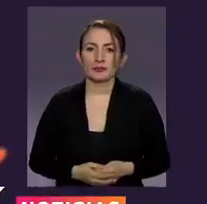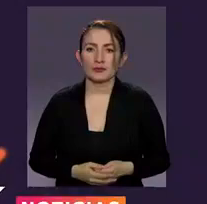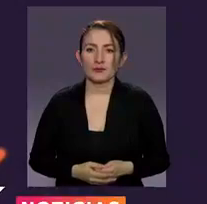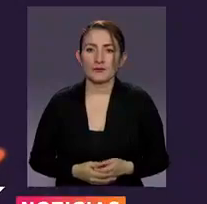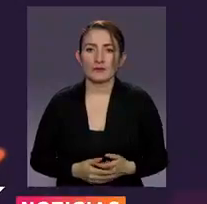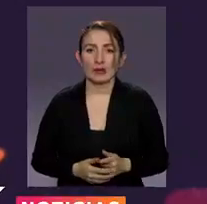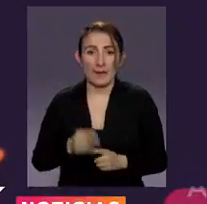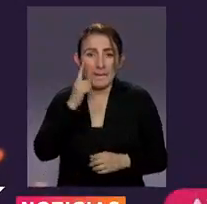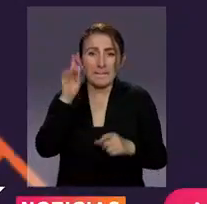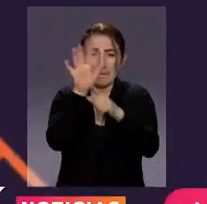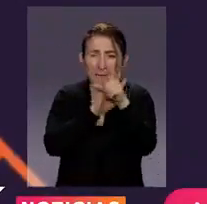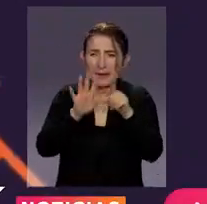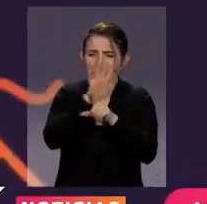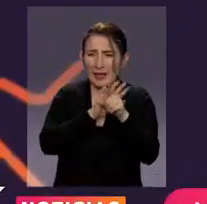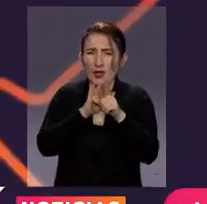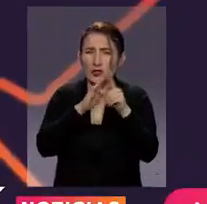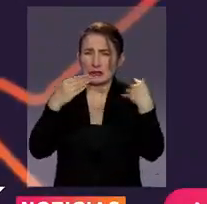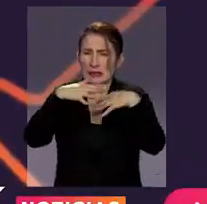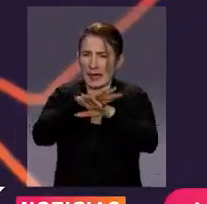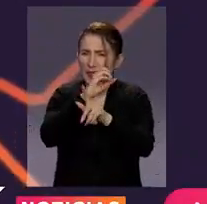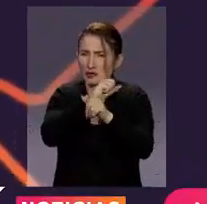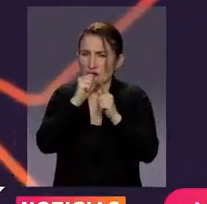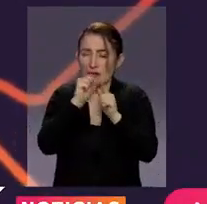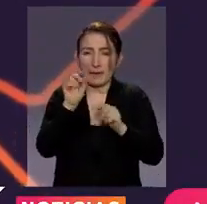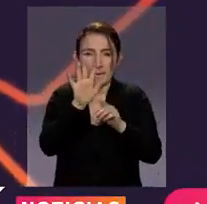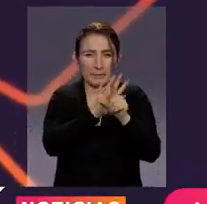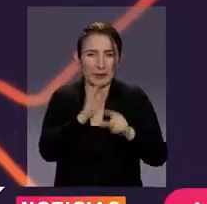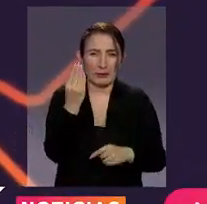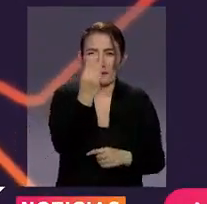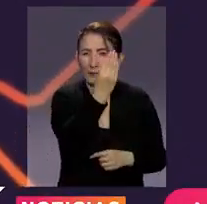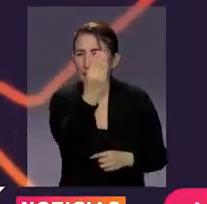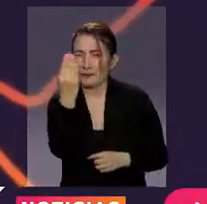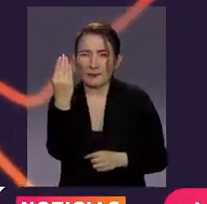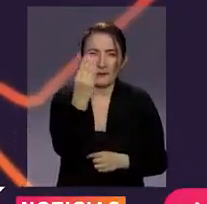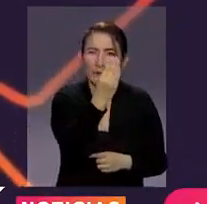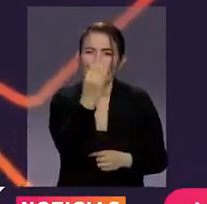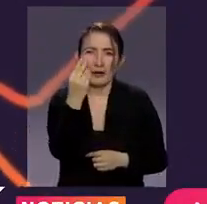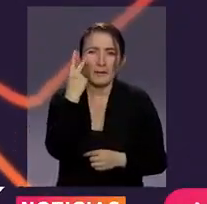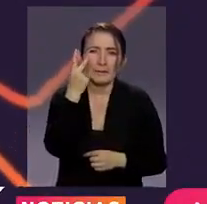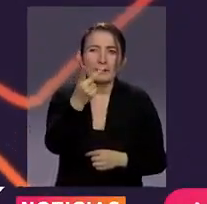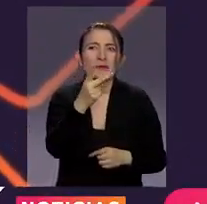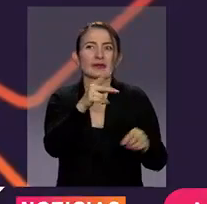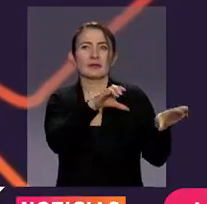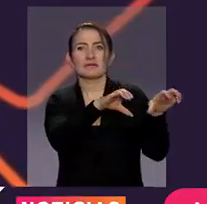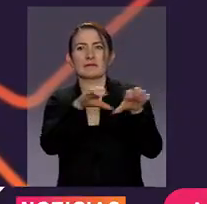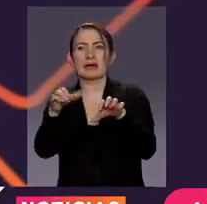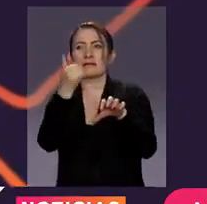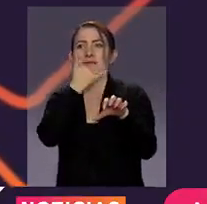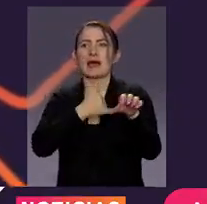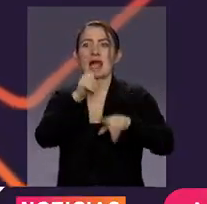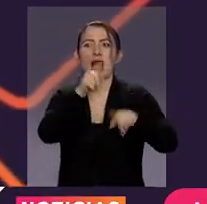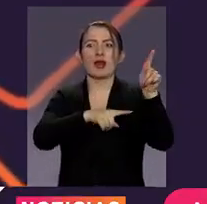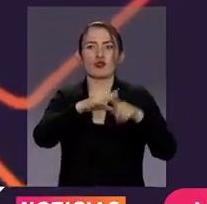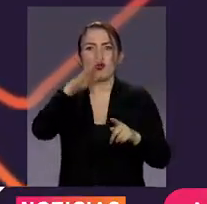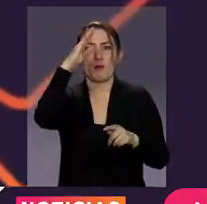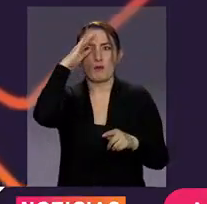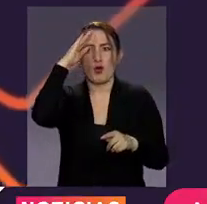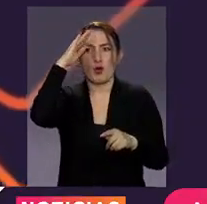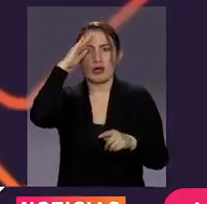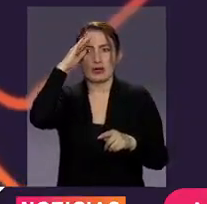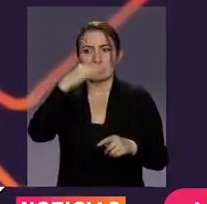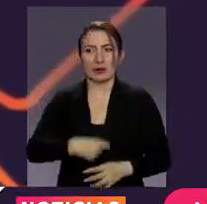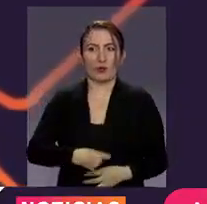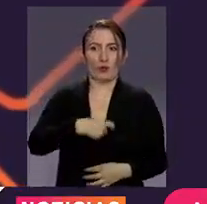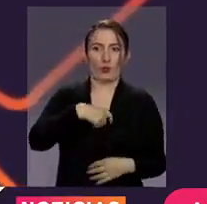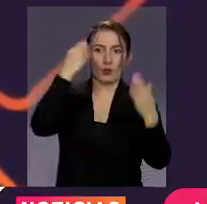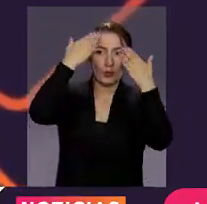En videos que circulan en redes sociales, ciudadanos de Cali denuncian la presunta actuación irregular de agentes de la policía que vestían de